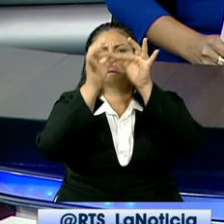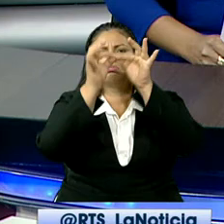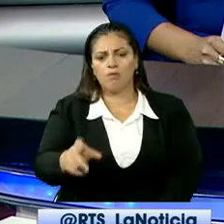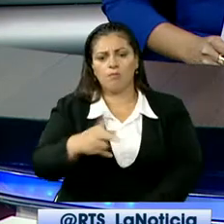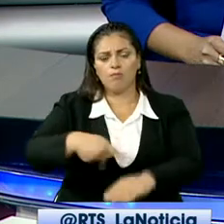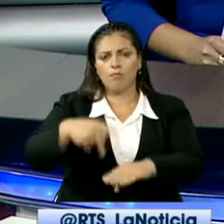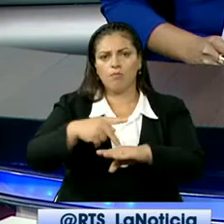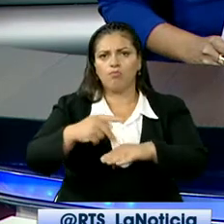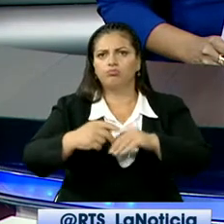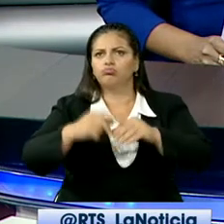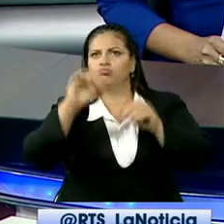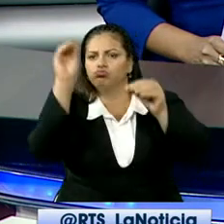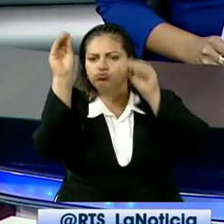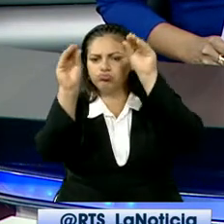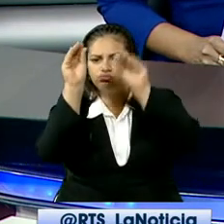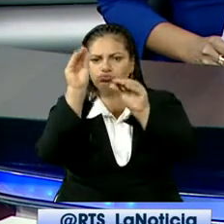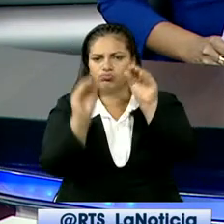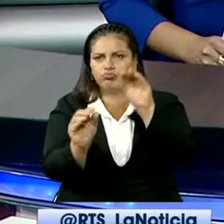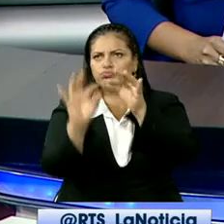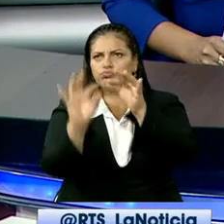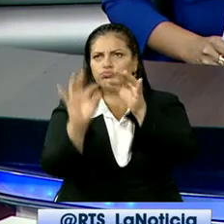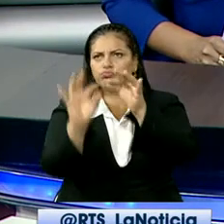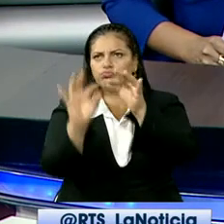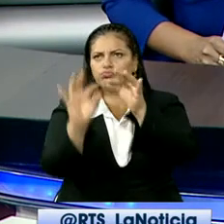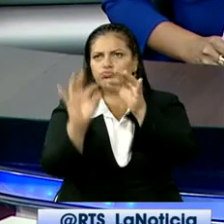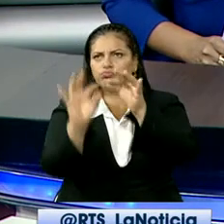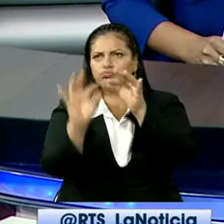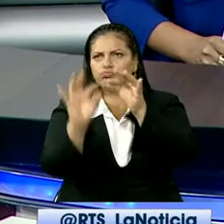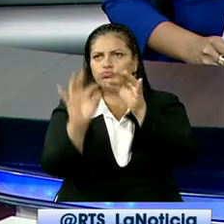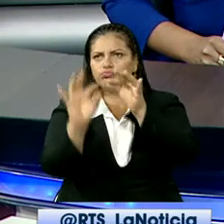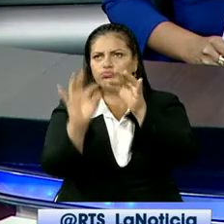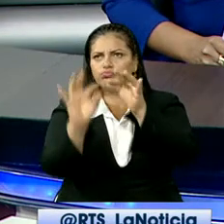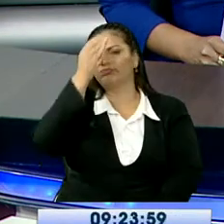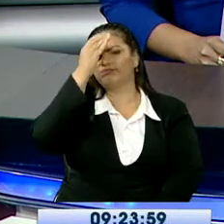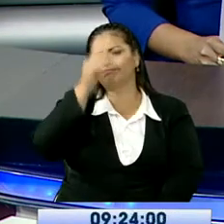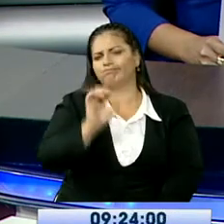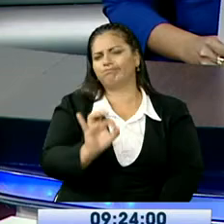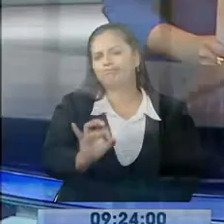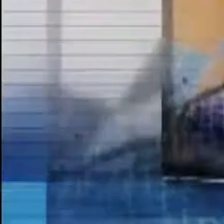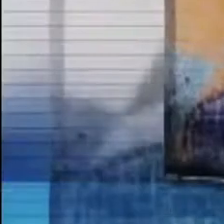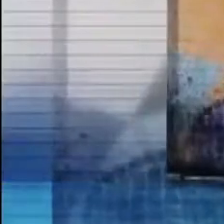busca multiplicar los espacios culturales en la ciudad.